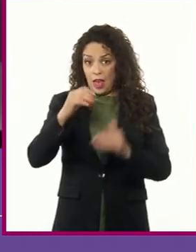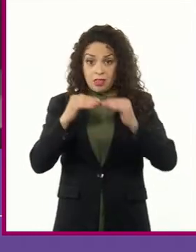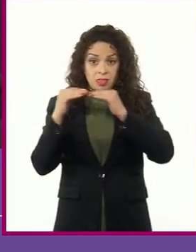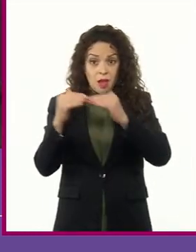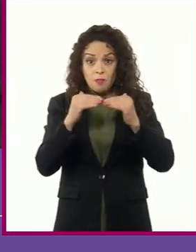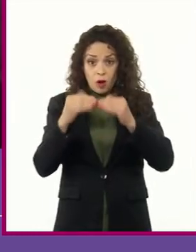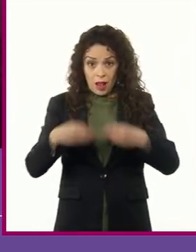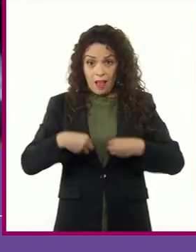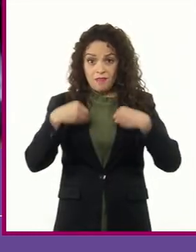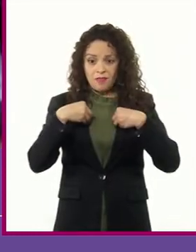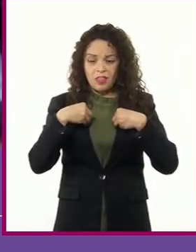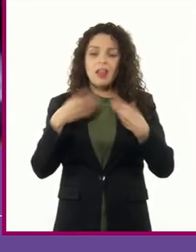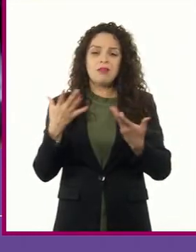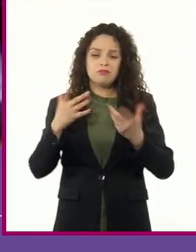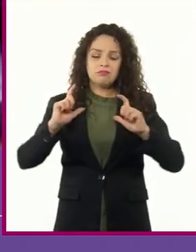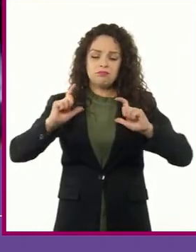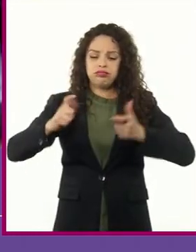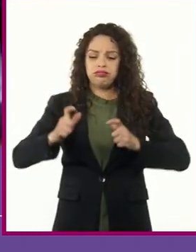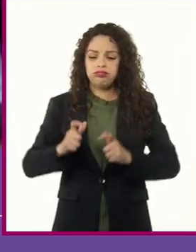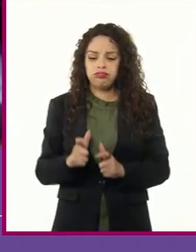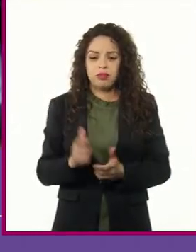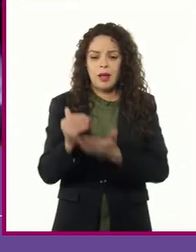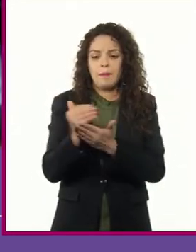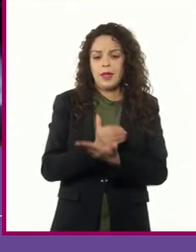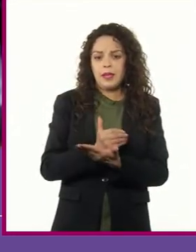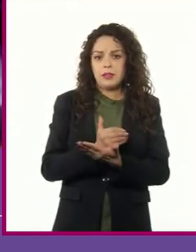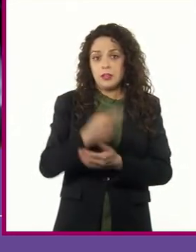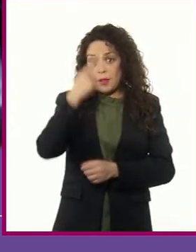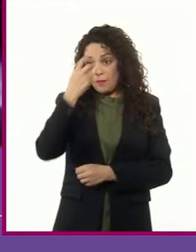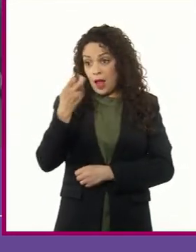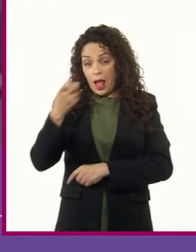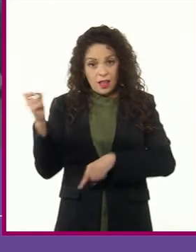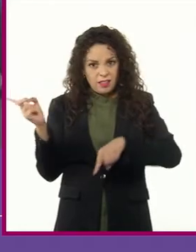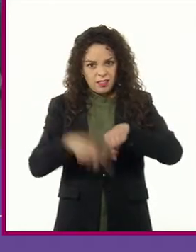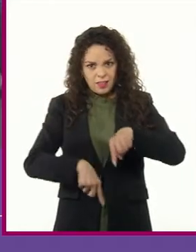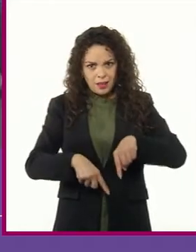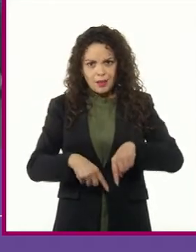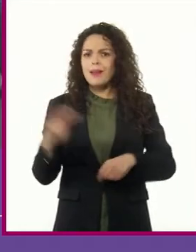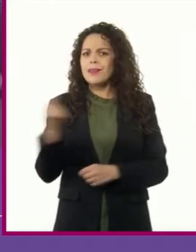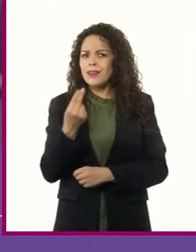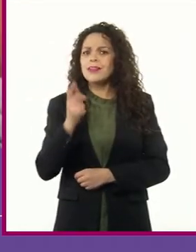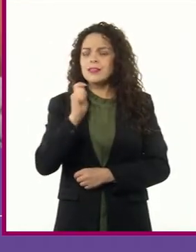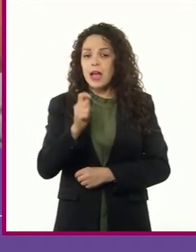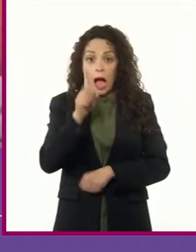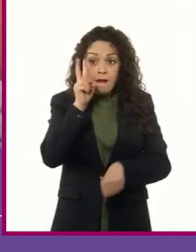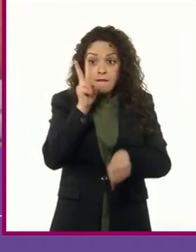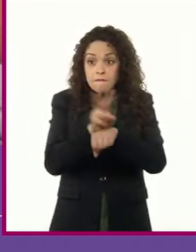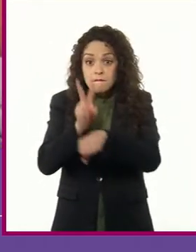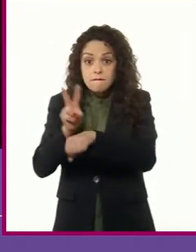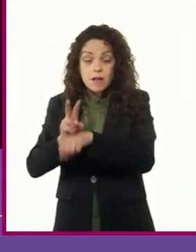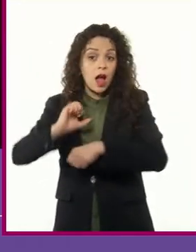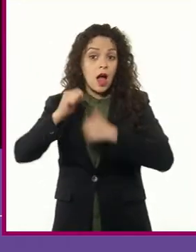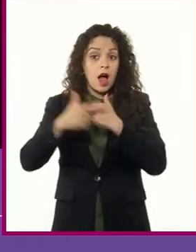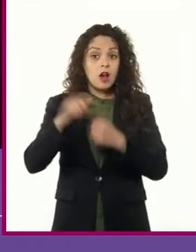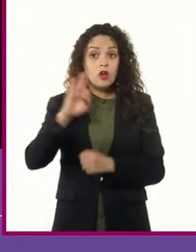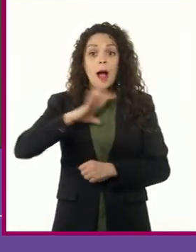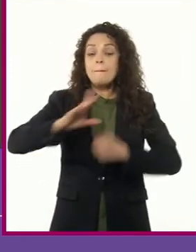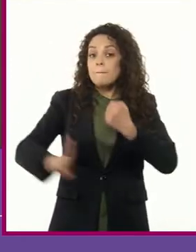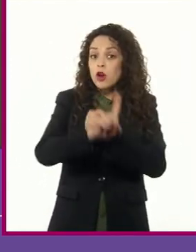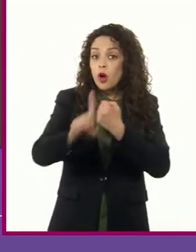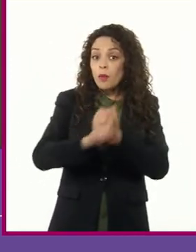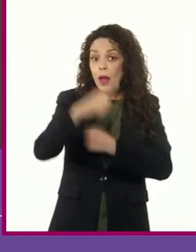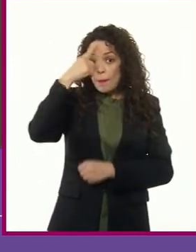debilita. Para romper con esa inercia necesitamos permanecer alertas frente a los problemas que atentan